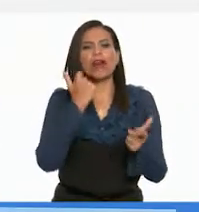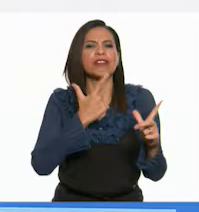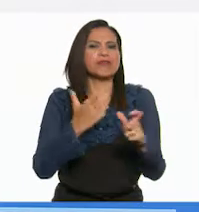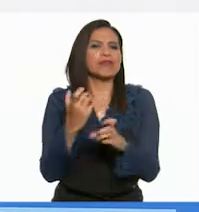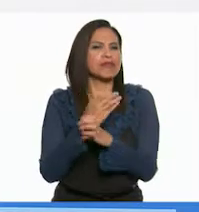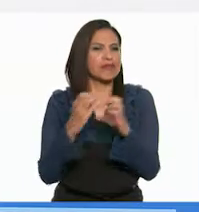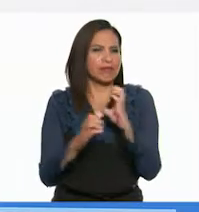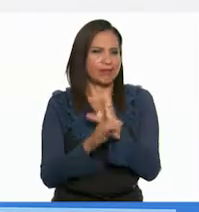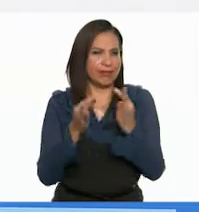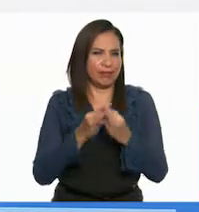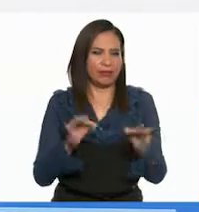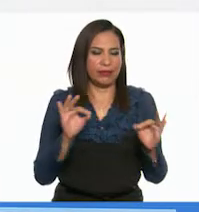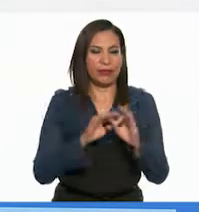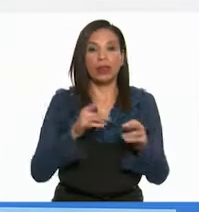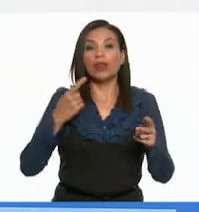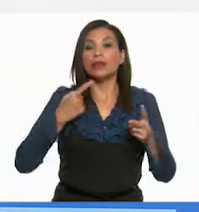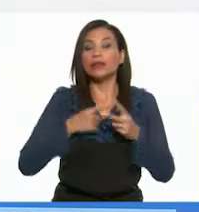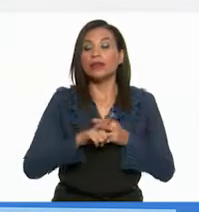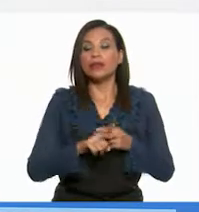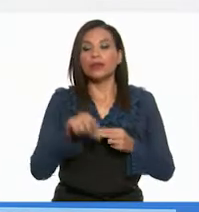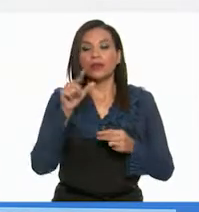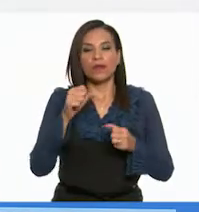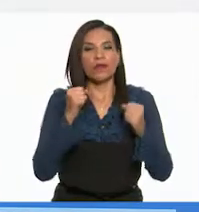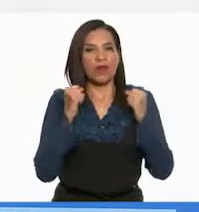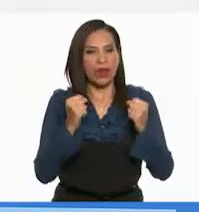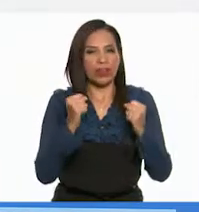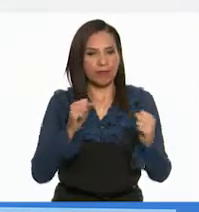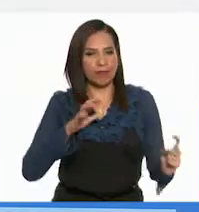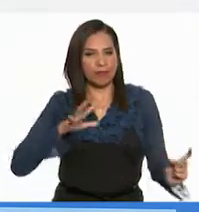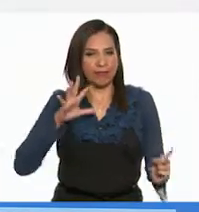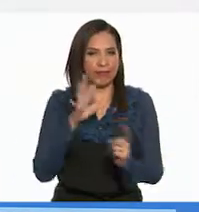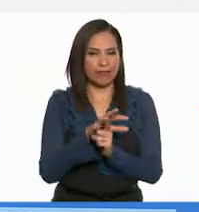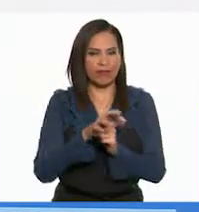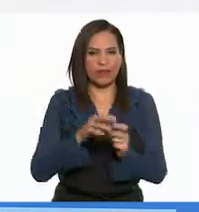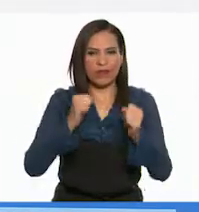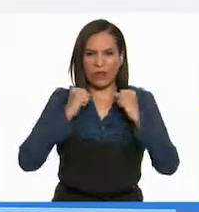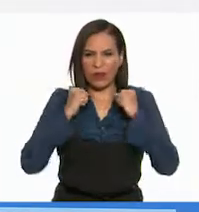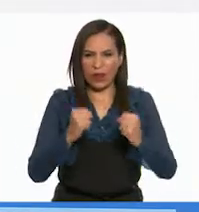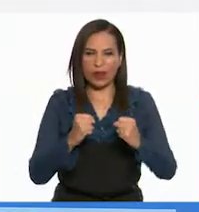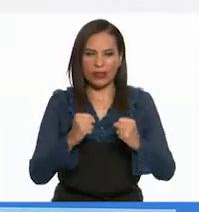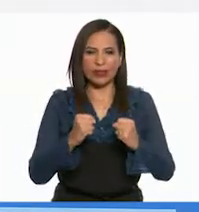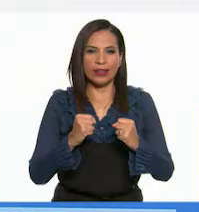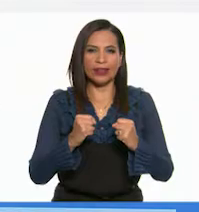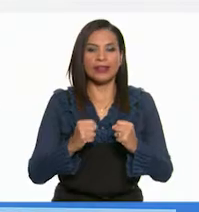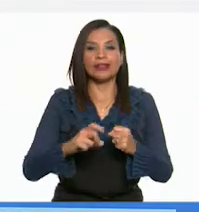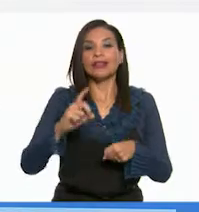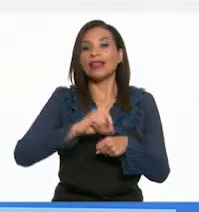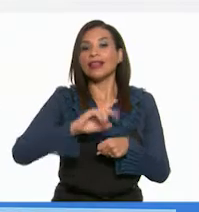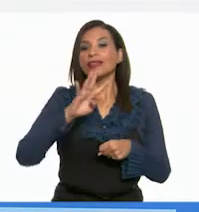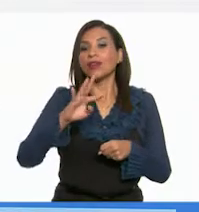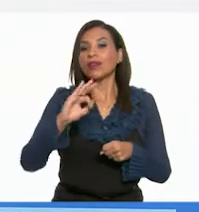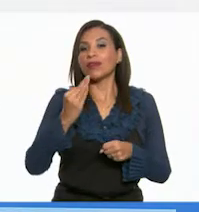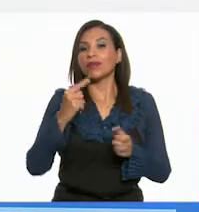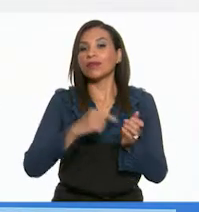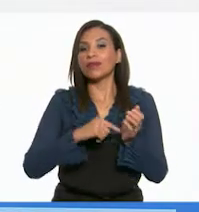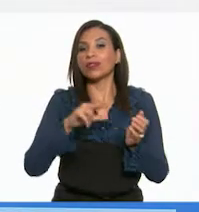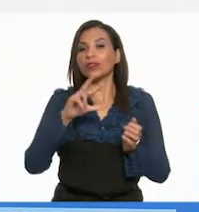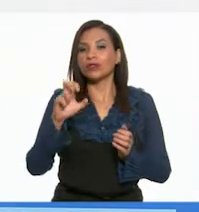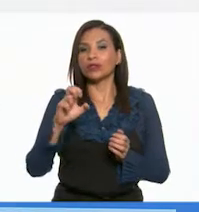armados. Inició con un fuerte ataque y contundente el 19 de febrero